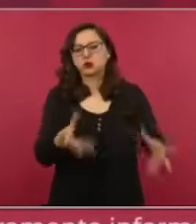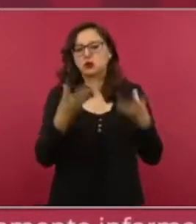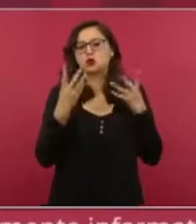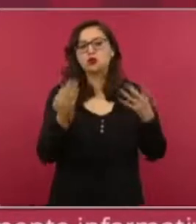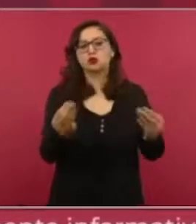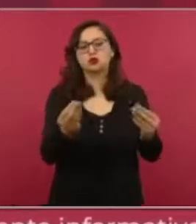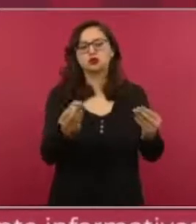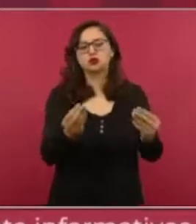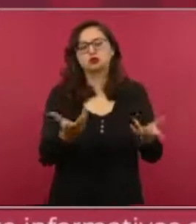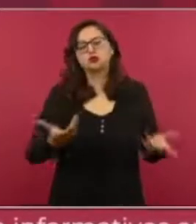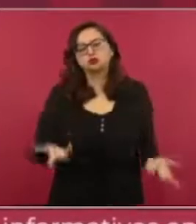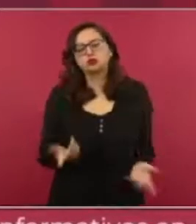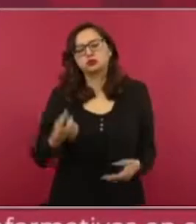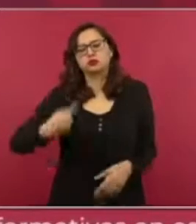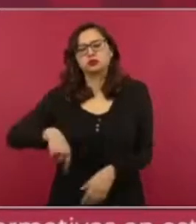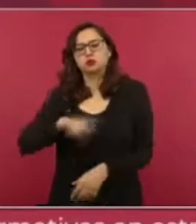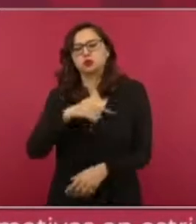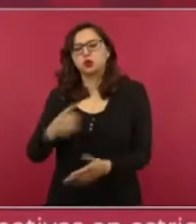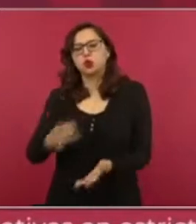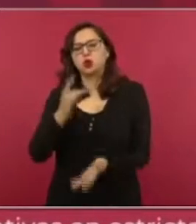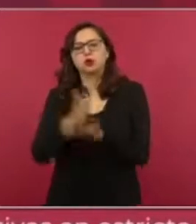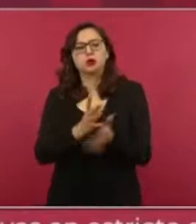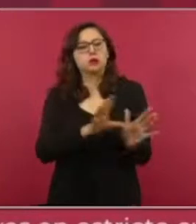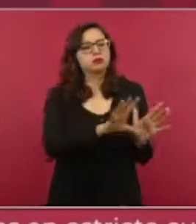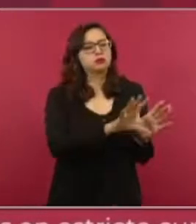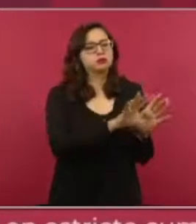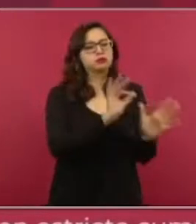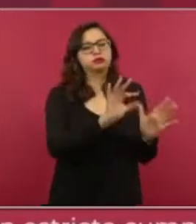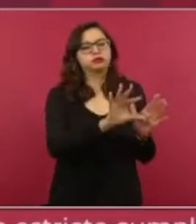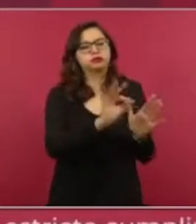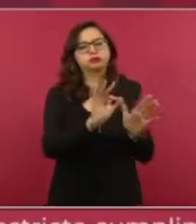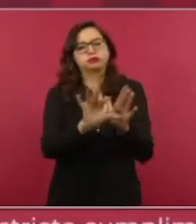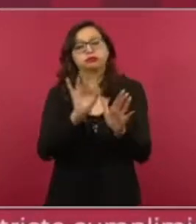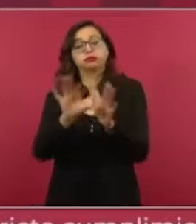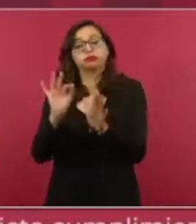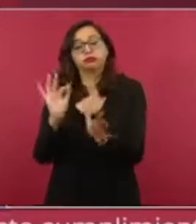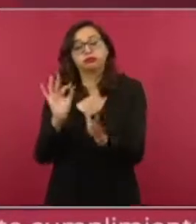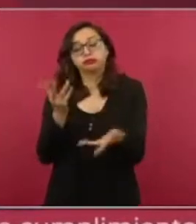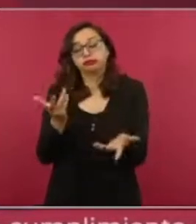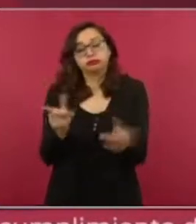Pero esto sirve para entender, porque hay algunas